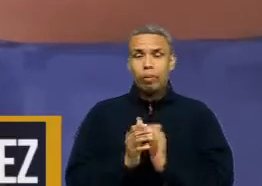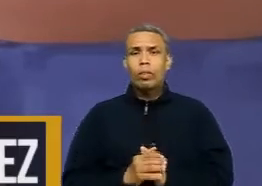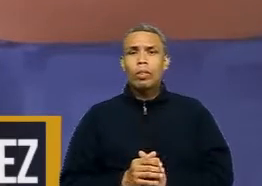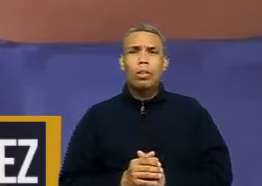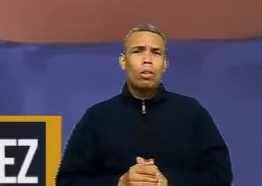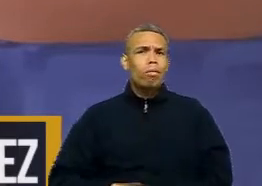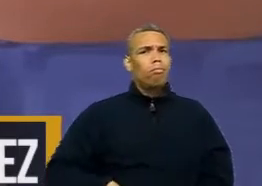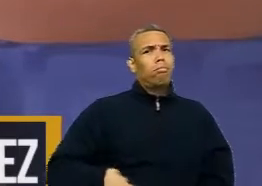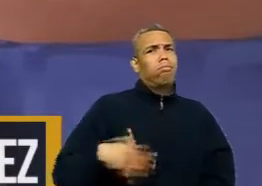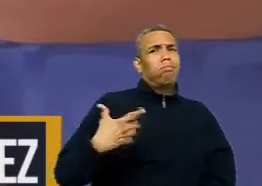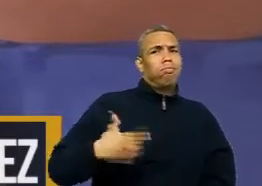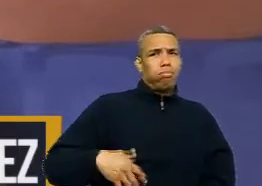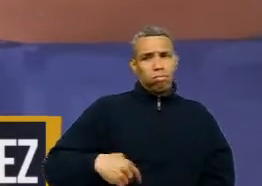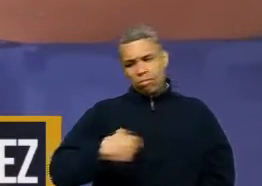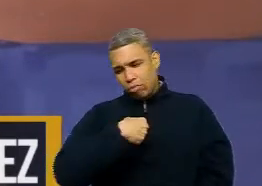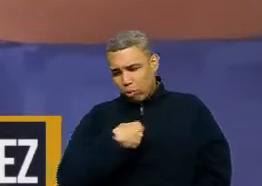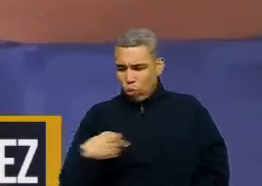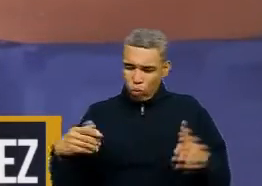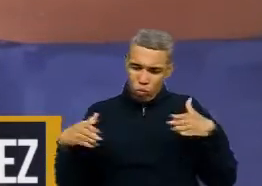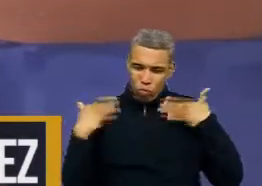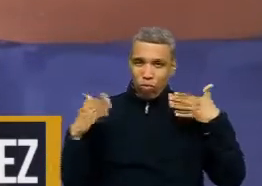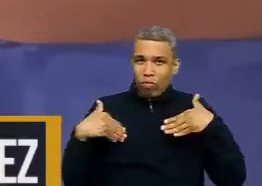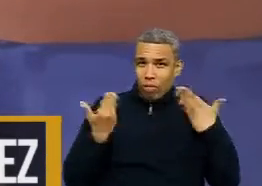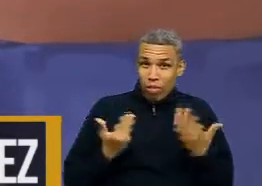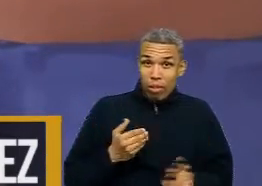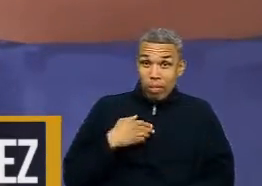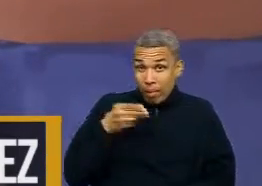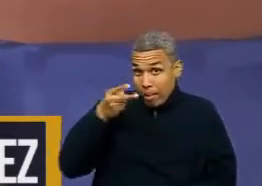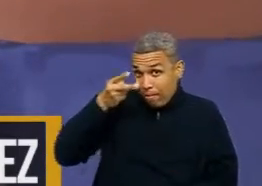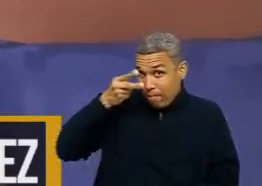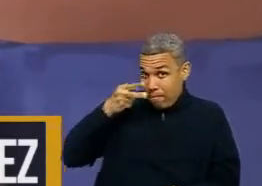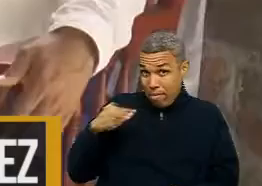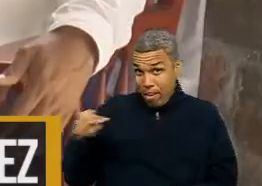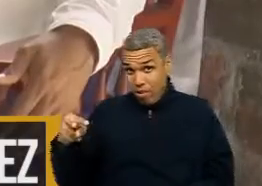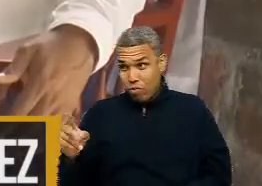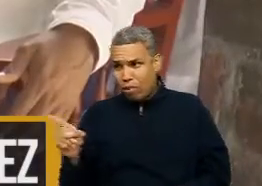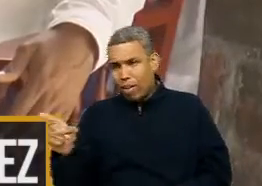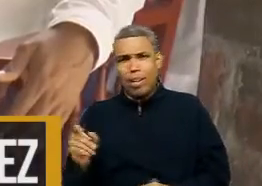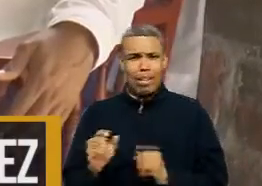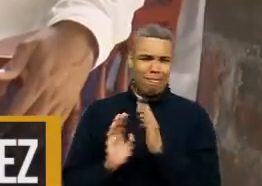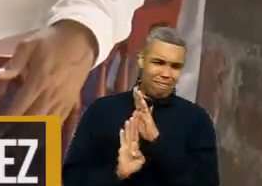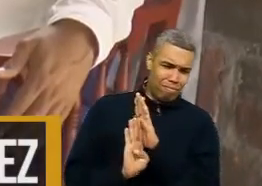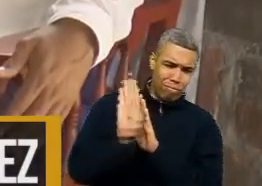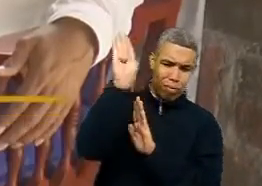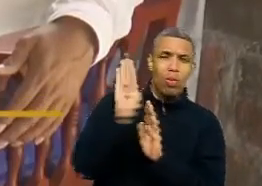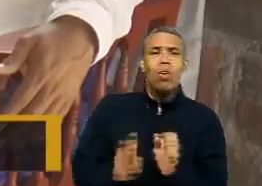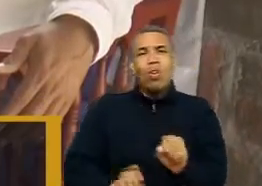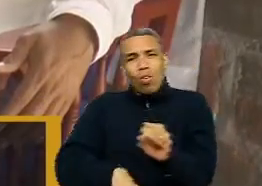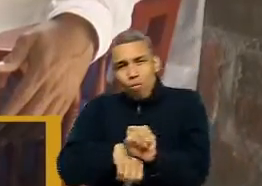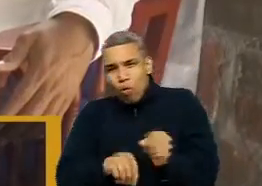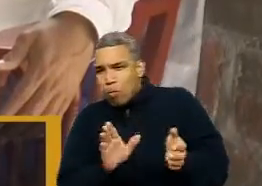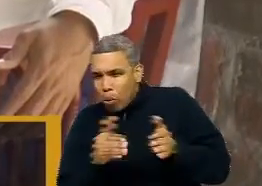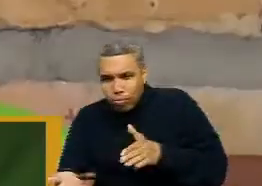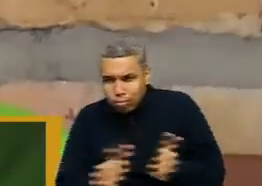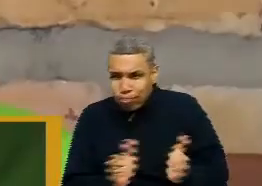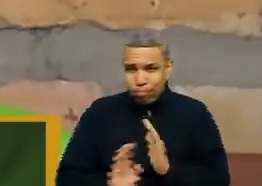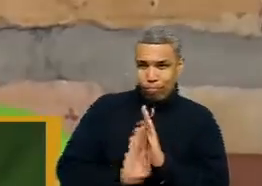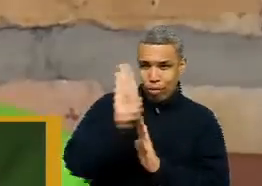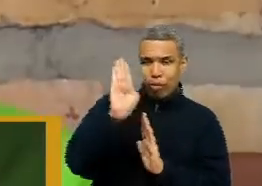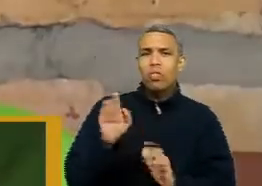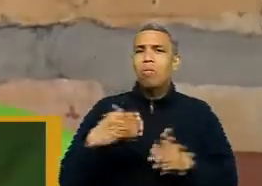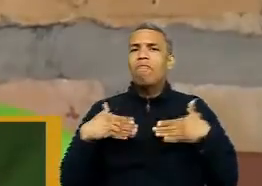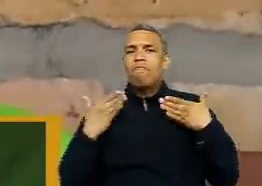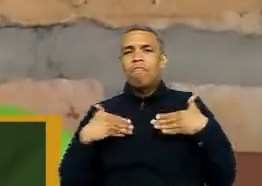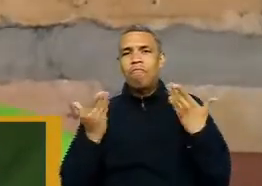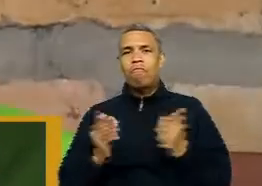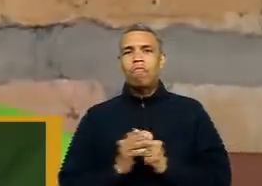sentimental por lo que él está haciendo para Barranca Bermeja. Enlace Noticias llegó a este sábado al hogar de los padres del futbolista